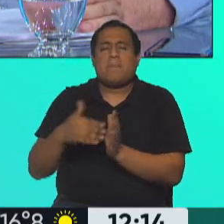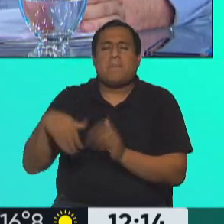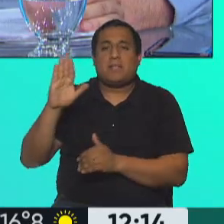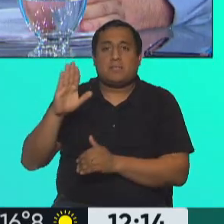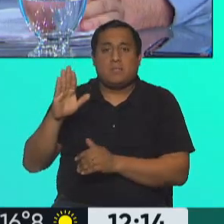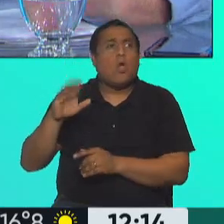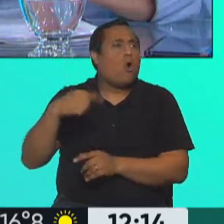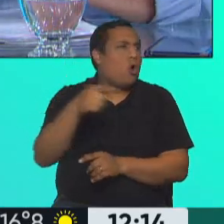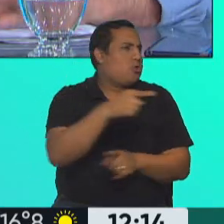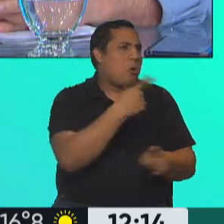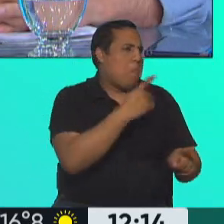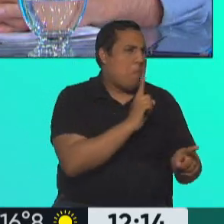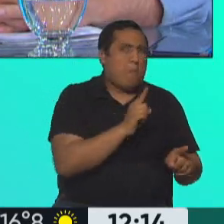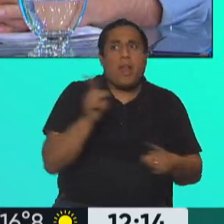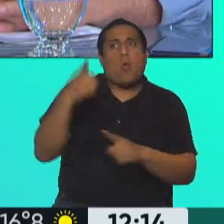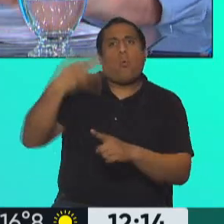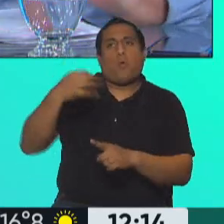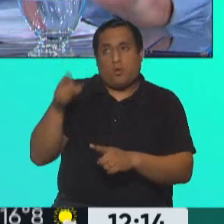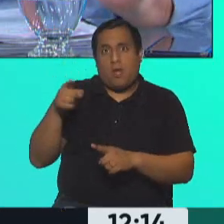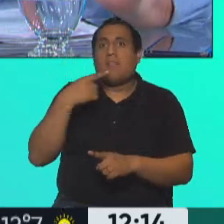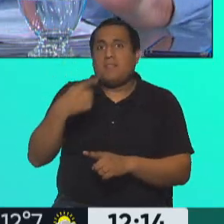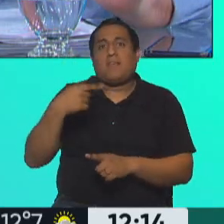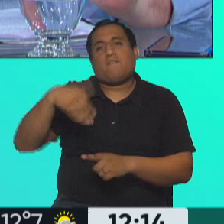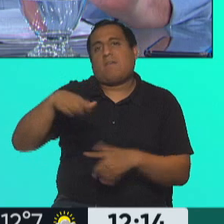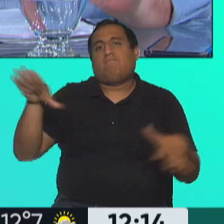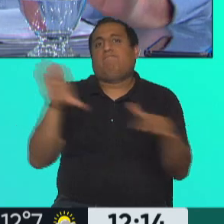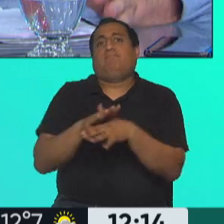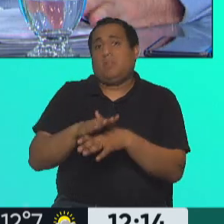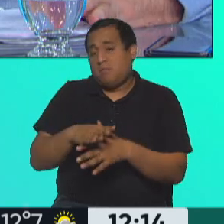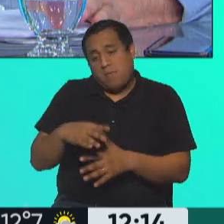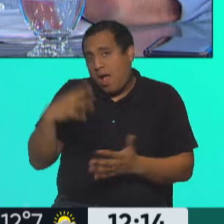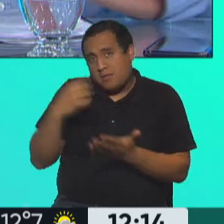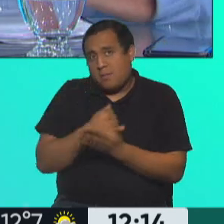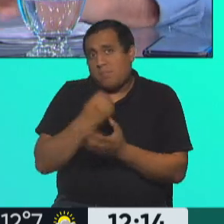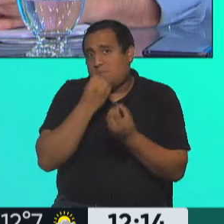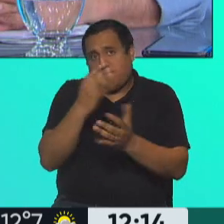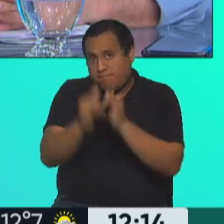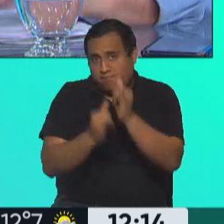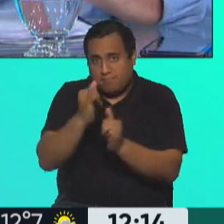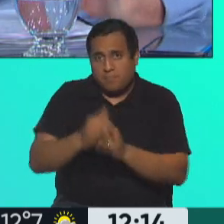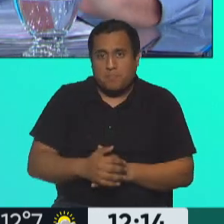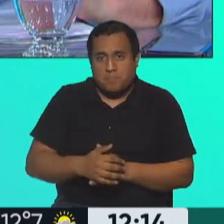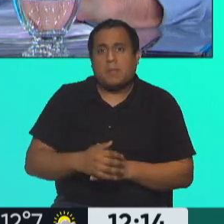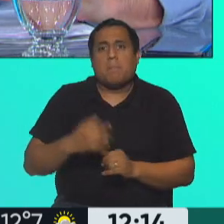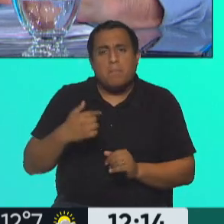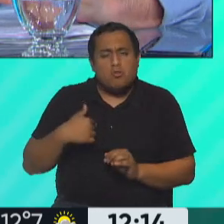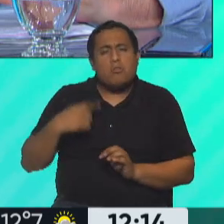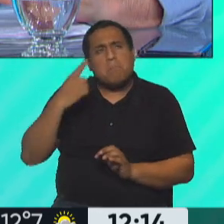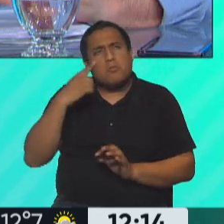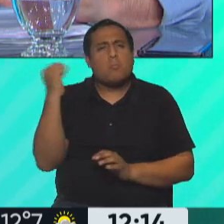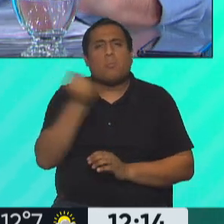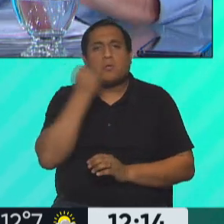analista económico que la acertó. Hay que reconocerlo, ¿eh? Tal cual. Pero me parece